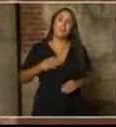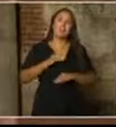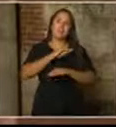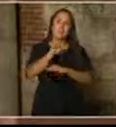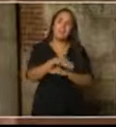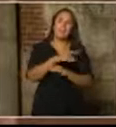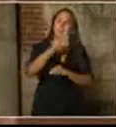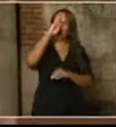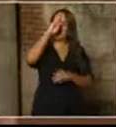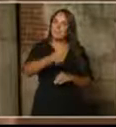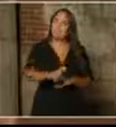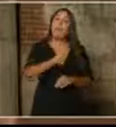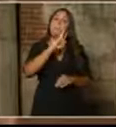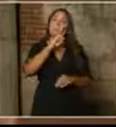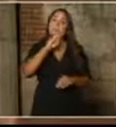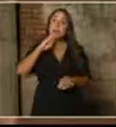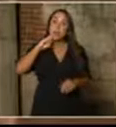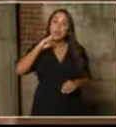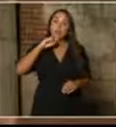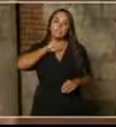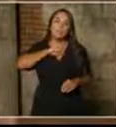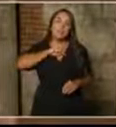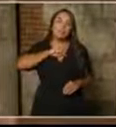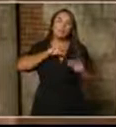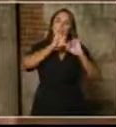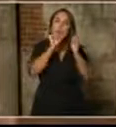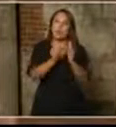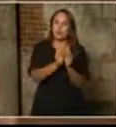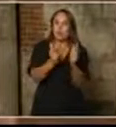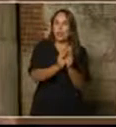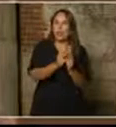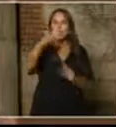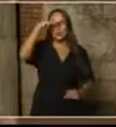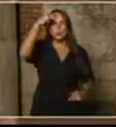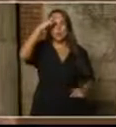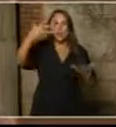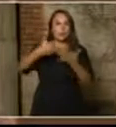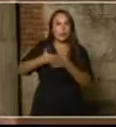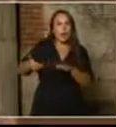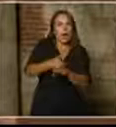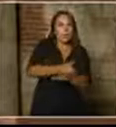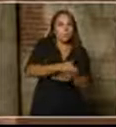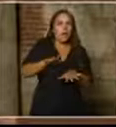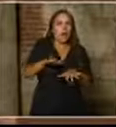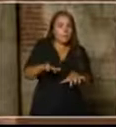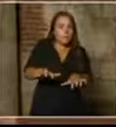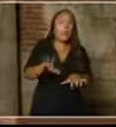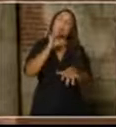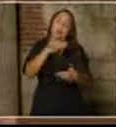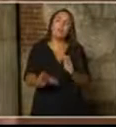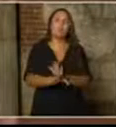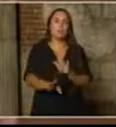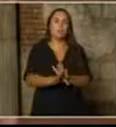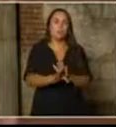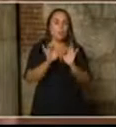respetar todos los valores y modelos sociales y culturales heredados, los mismos que me llevan